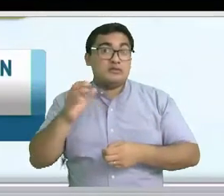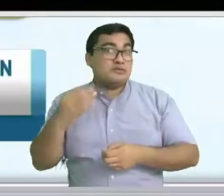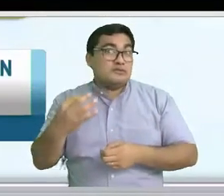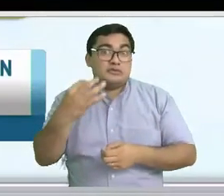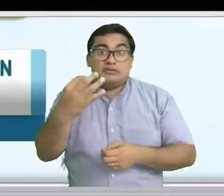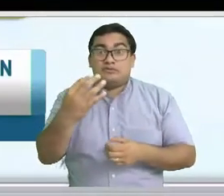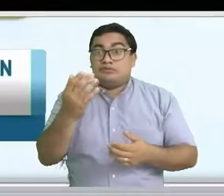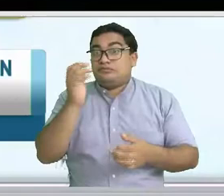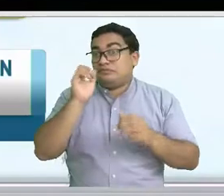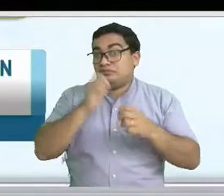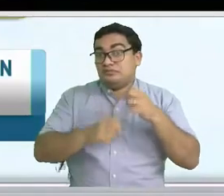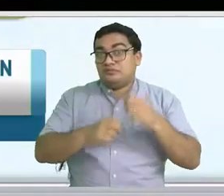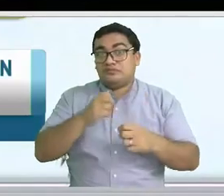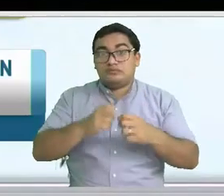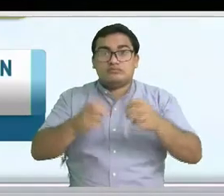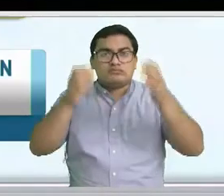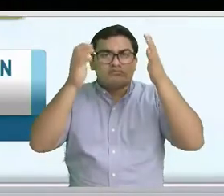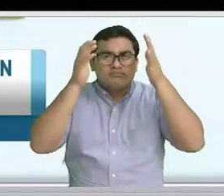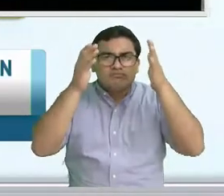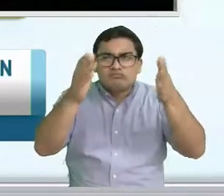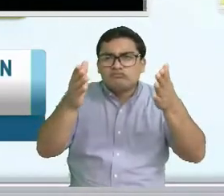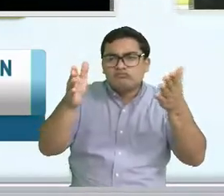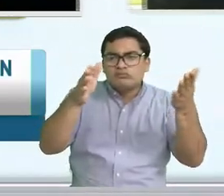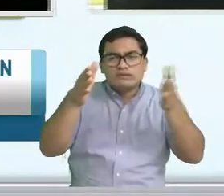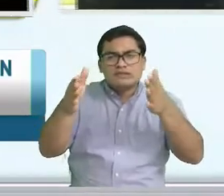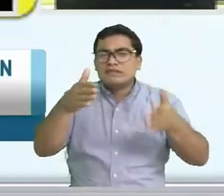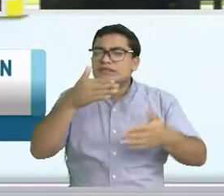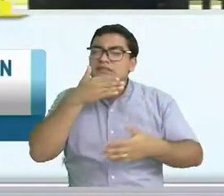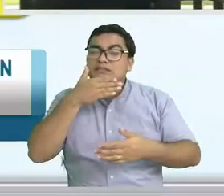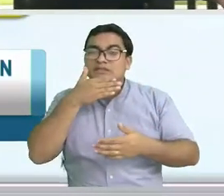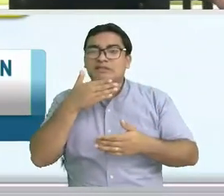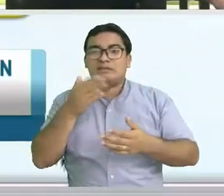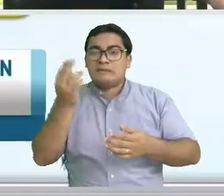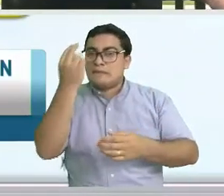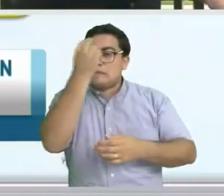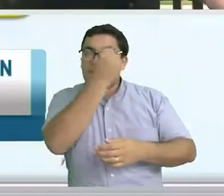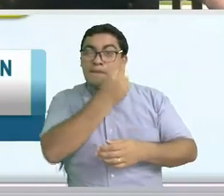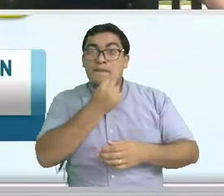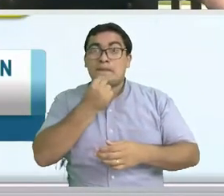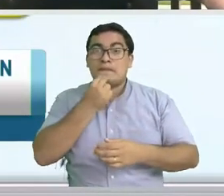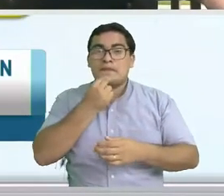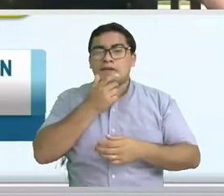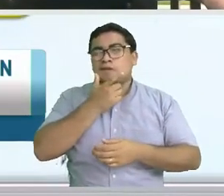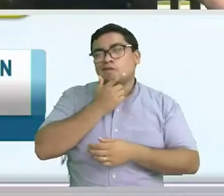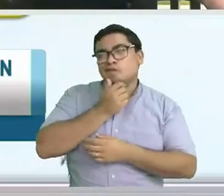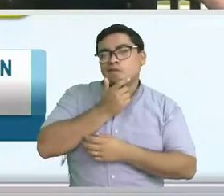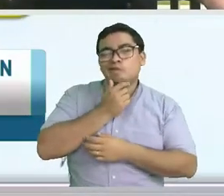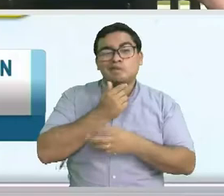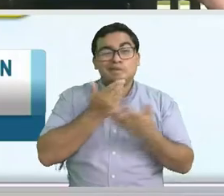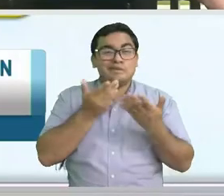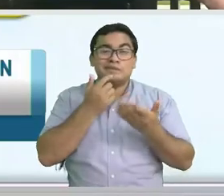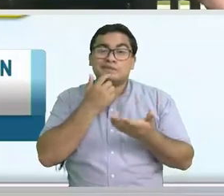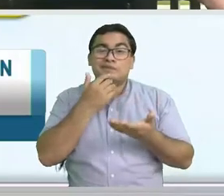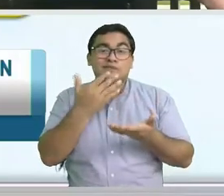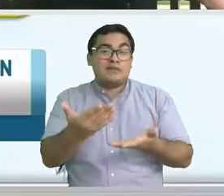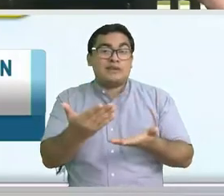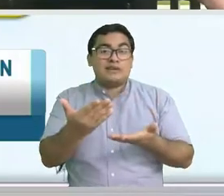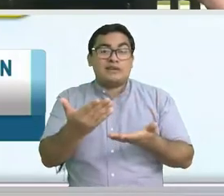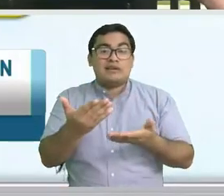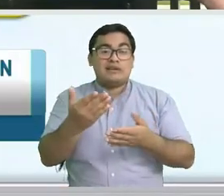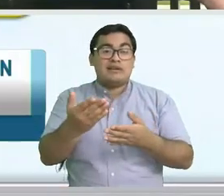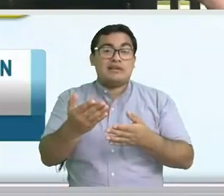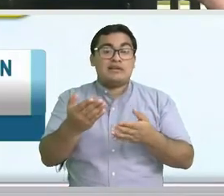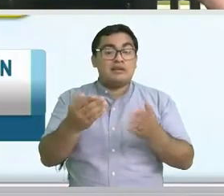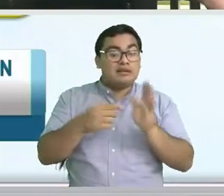síndrome por déficit de atención, siendo bebé? Sí, esa es una pregunta bastante capciosa porque el diagnóstico a